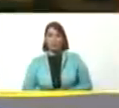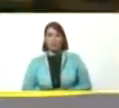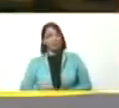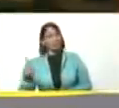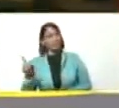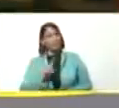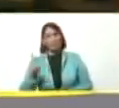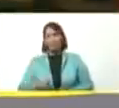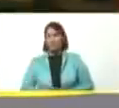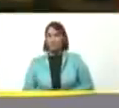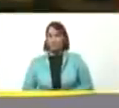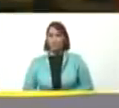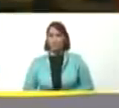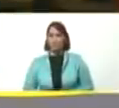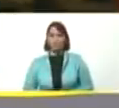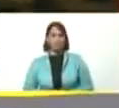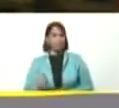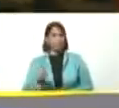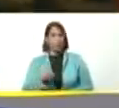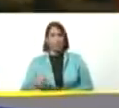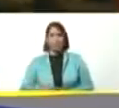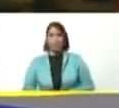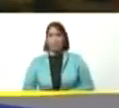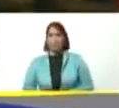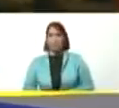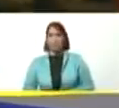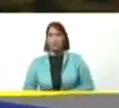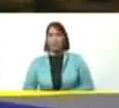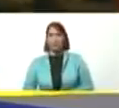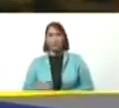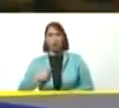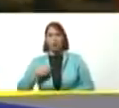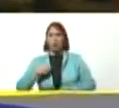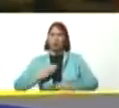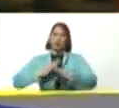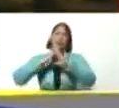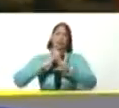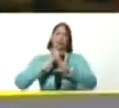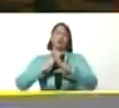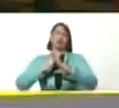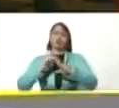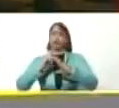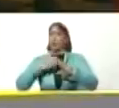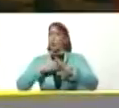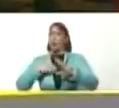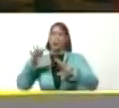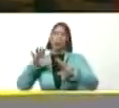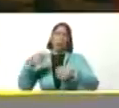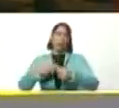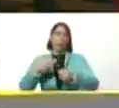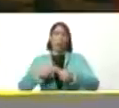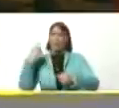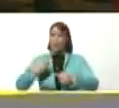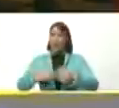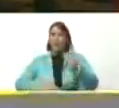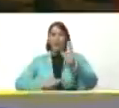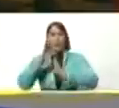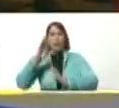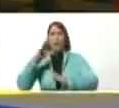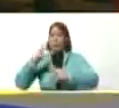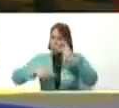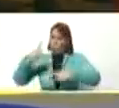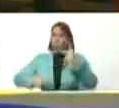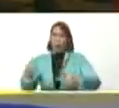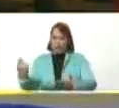No. Y no. Me niego a seguir dependiendo. El petróleo que produzca, que crezca, que